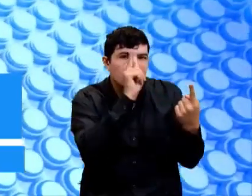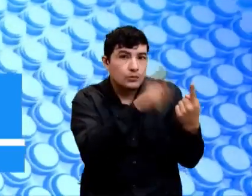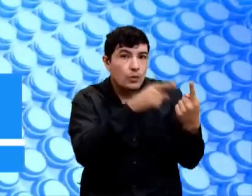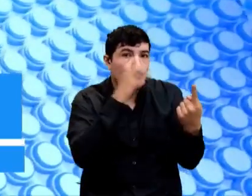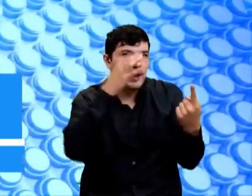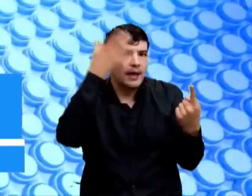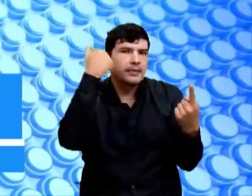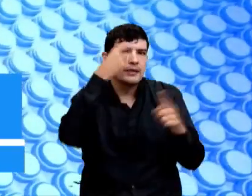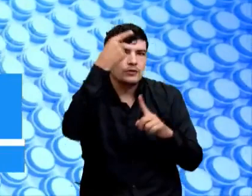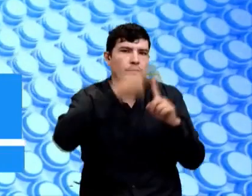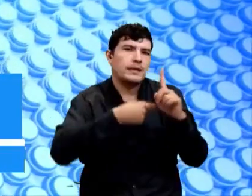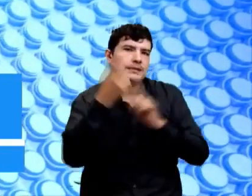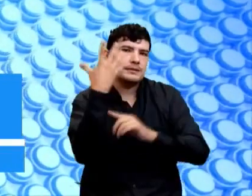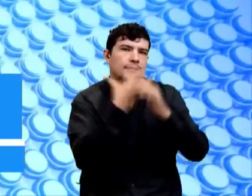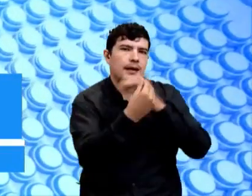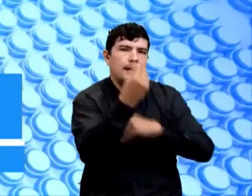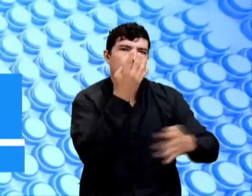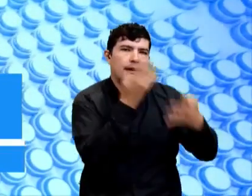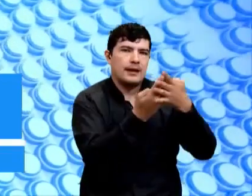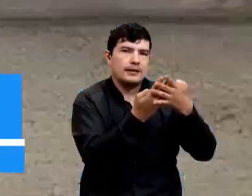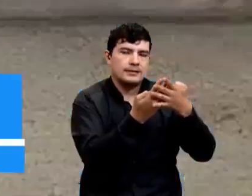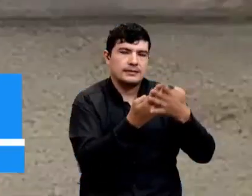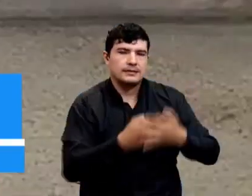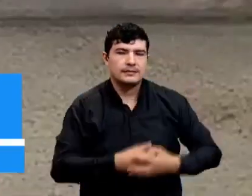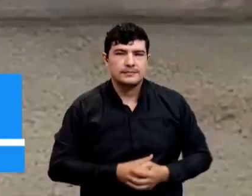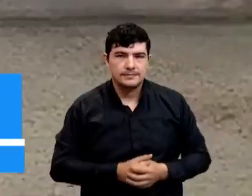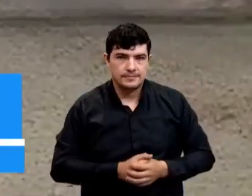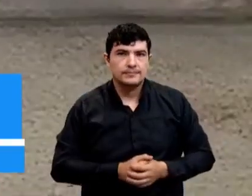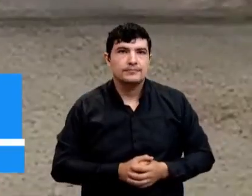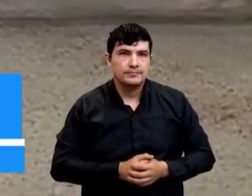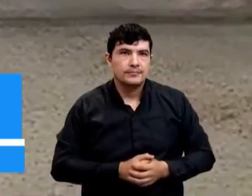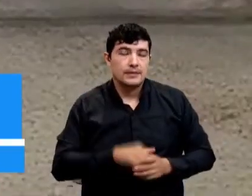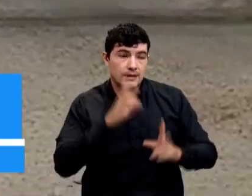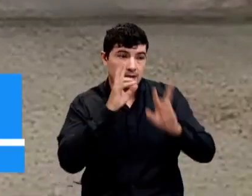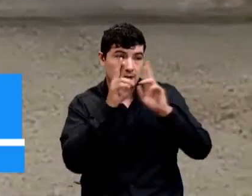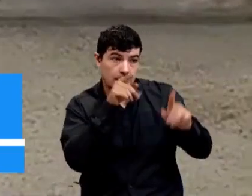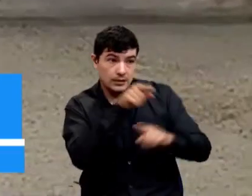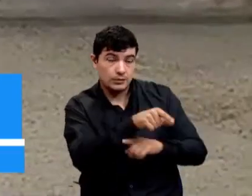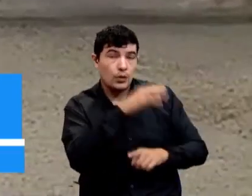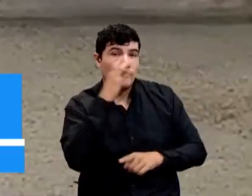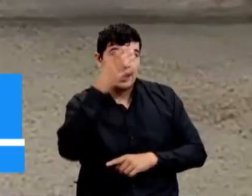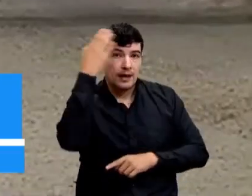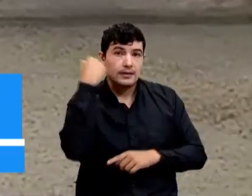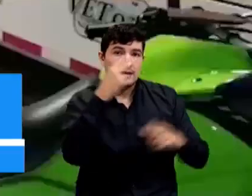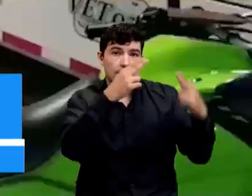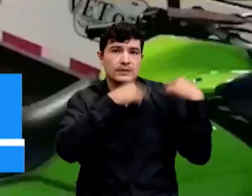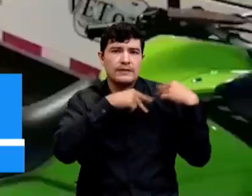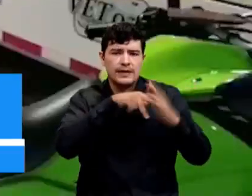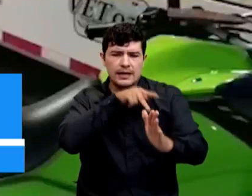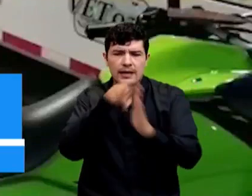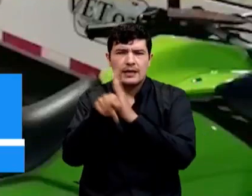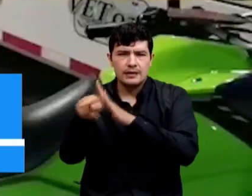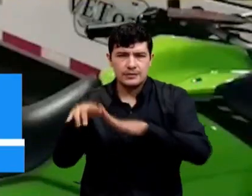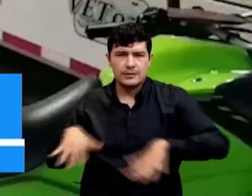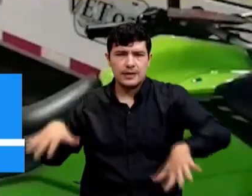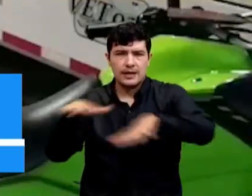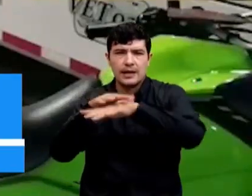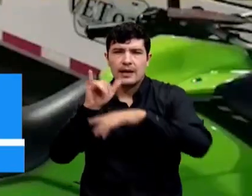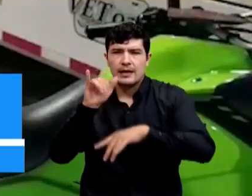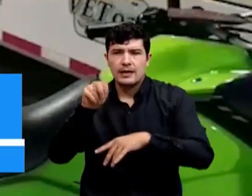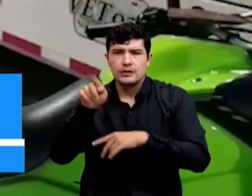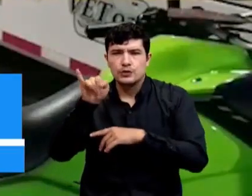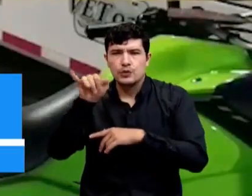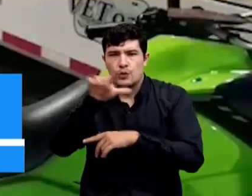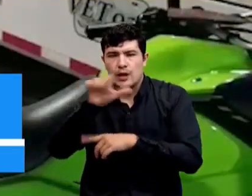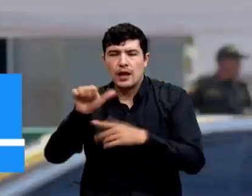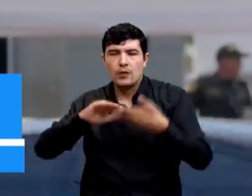hace un mes había salido de la cárcel por vencimiento de términos y estaría señalado de cometer un homicidio en la zona de la Ínsula, en la comuna